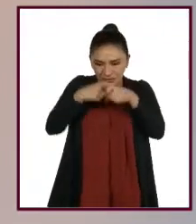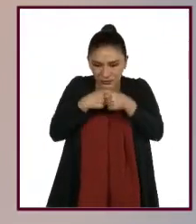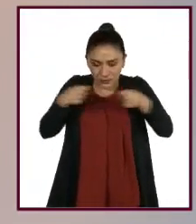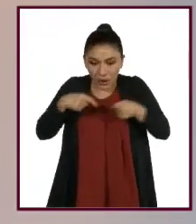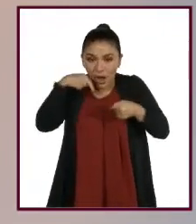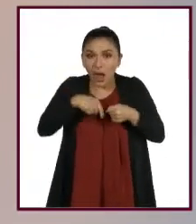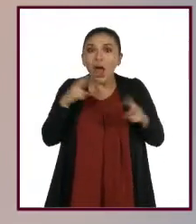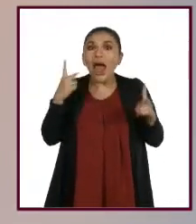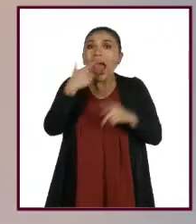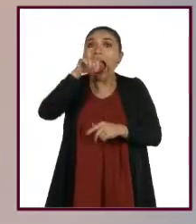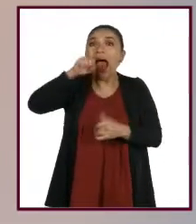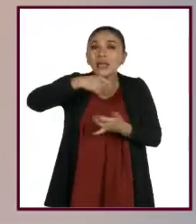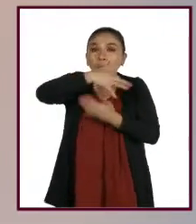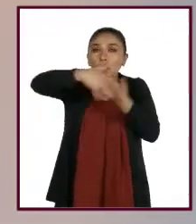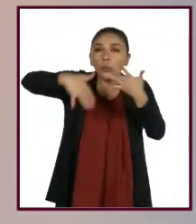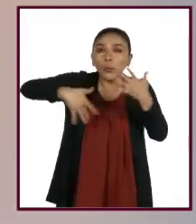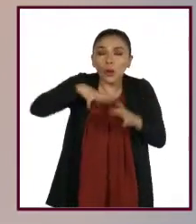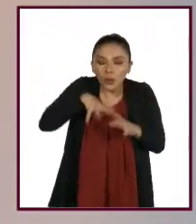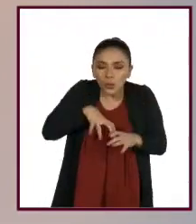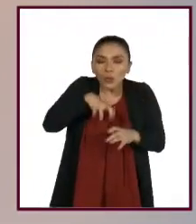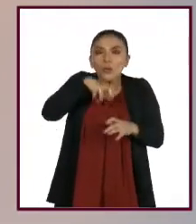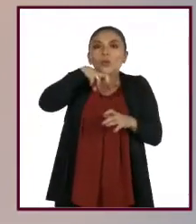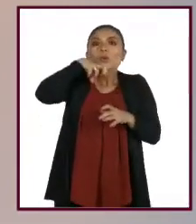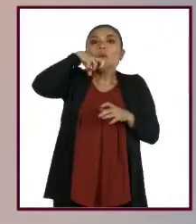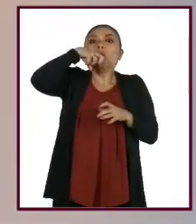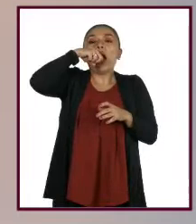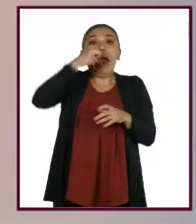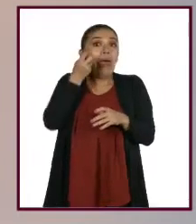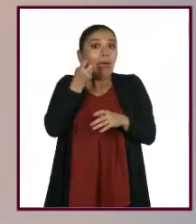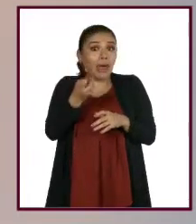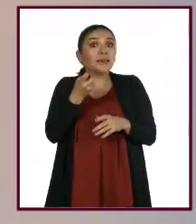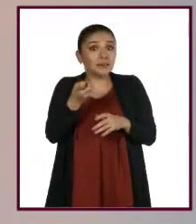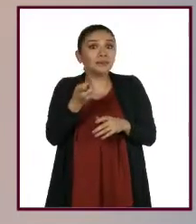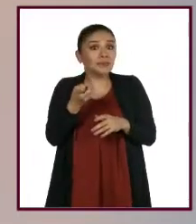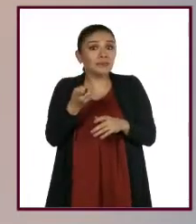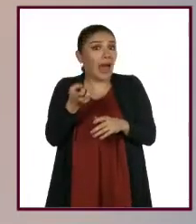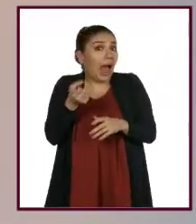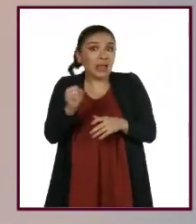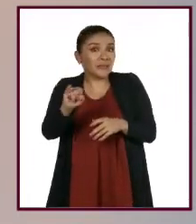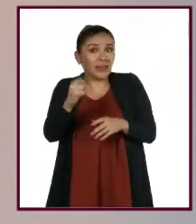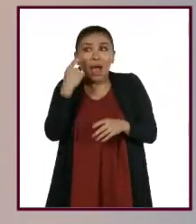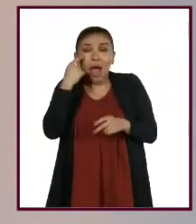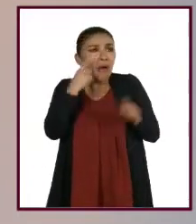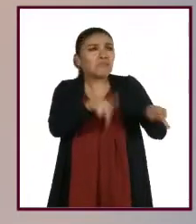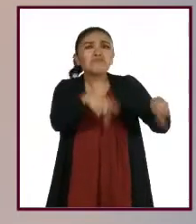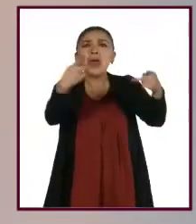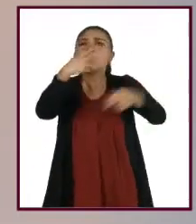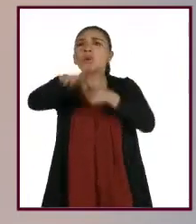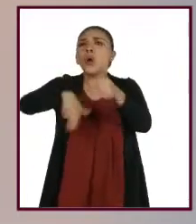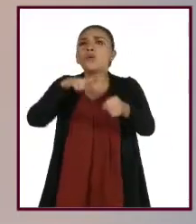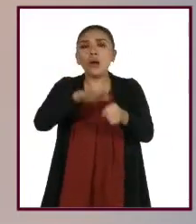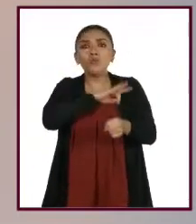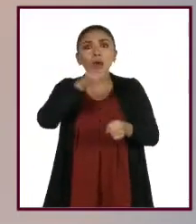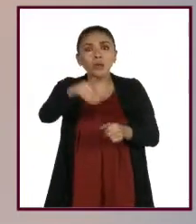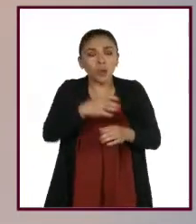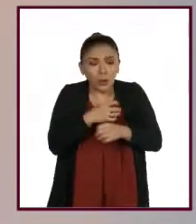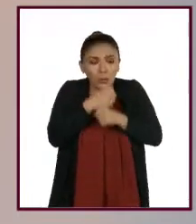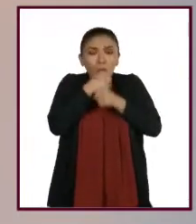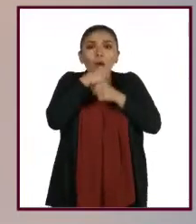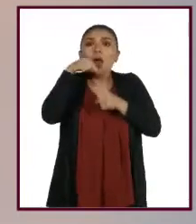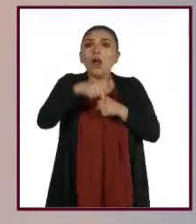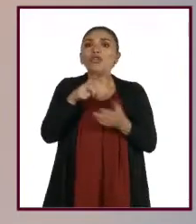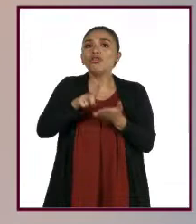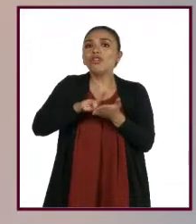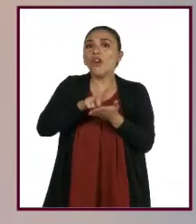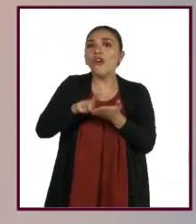aspiran ese tipo de sustancia. Así de ubico, así de generalizado y así de fácil pudiera ser este